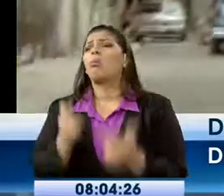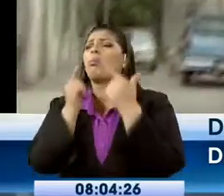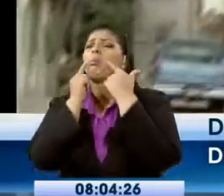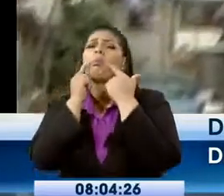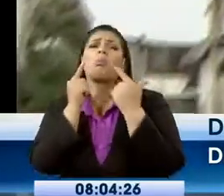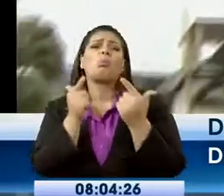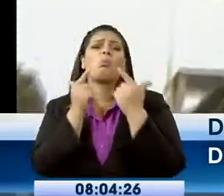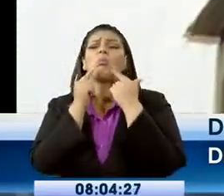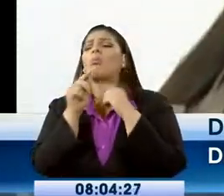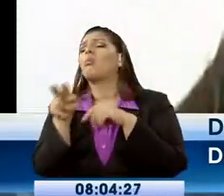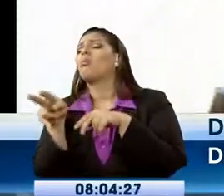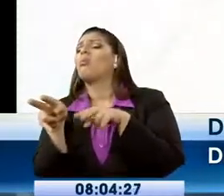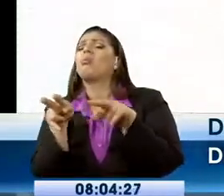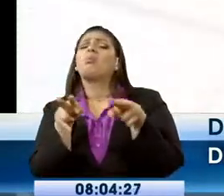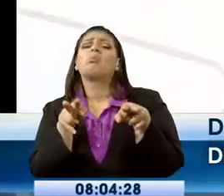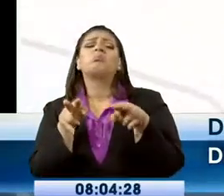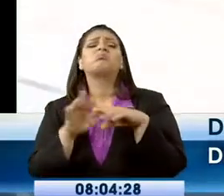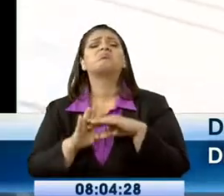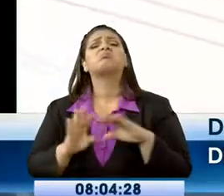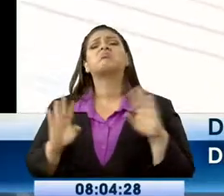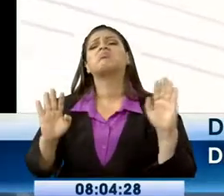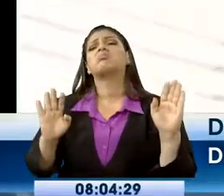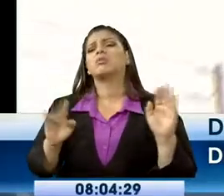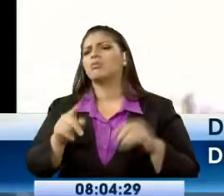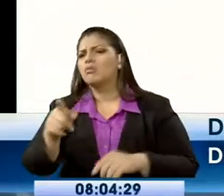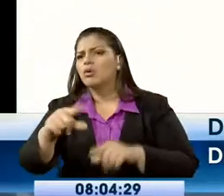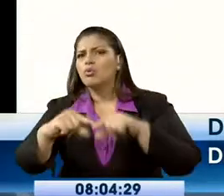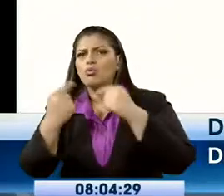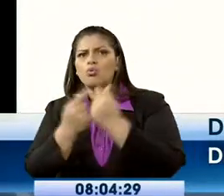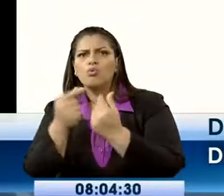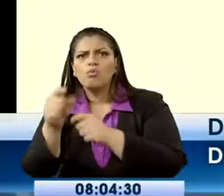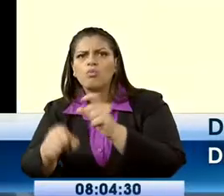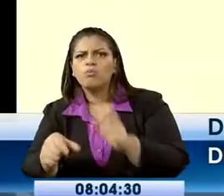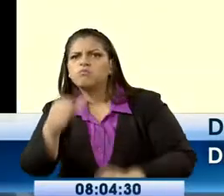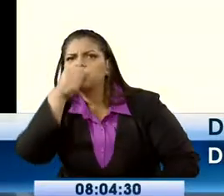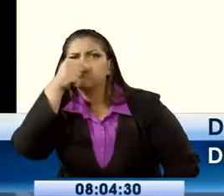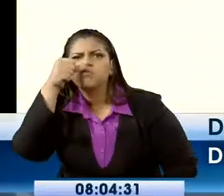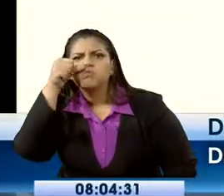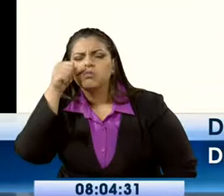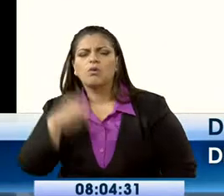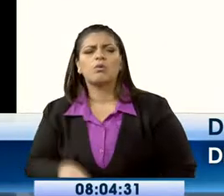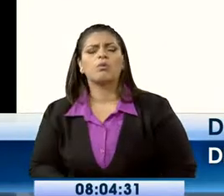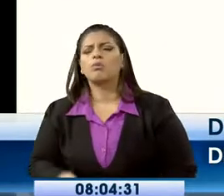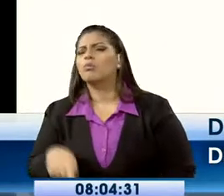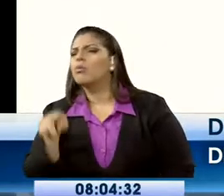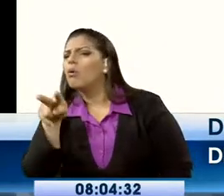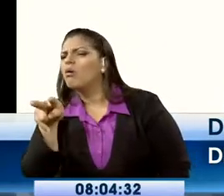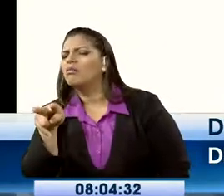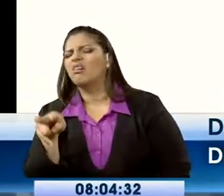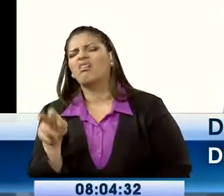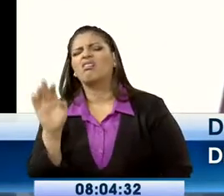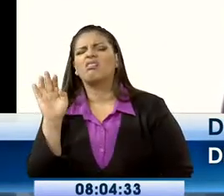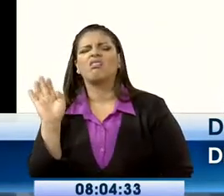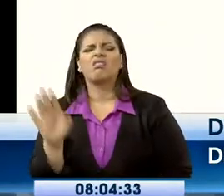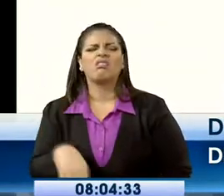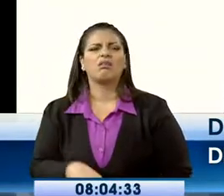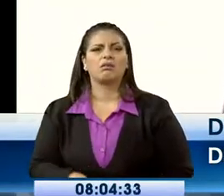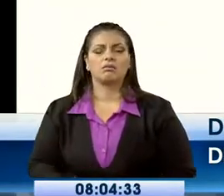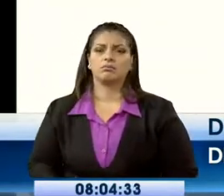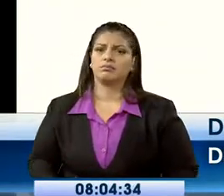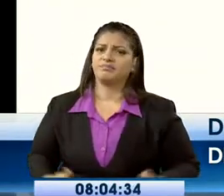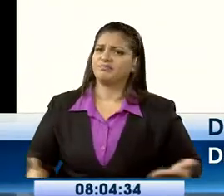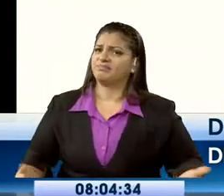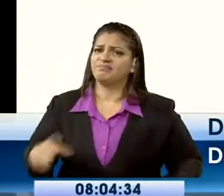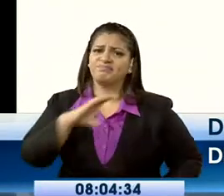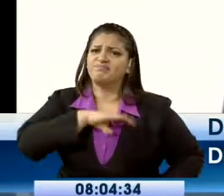Mira, no importa, ve el grupo, los muchachos, sabe que esa gente es fumona, pero no les hace nada. O sea, igual va, pasa. Las luminarias, por ejemplo,